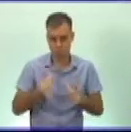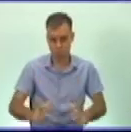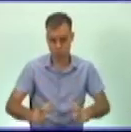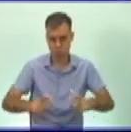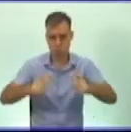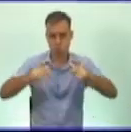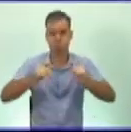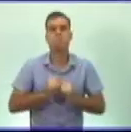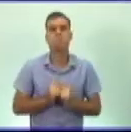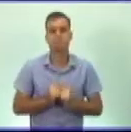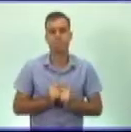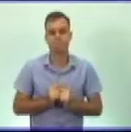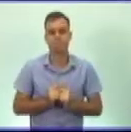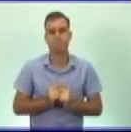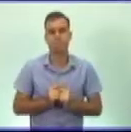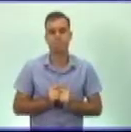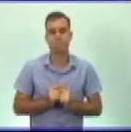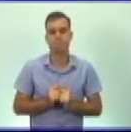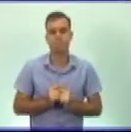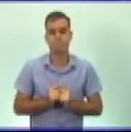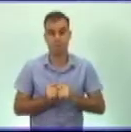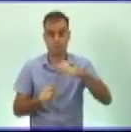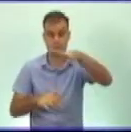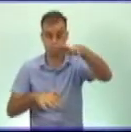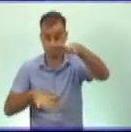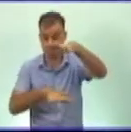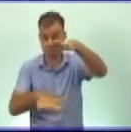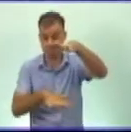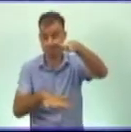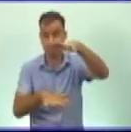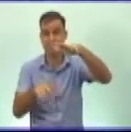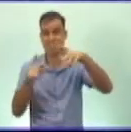Este tiene, por supuesto, dos bases circulares.